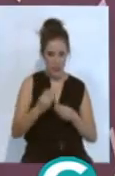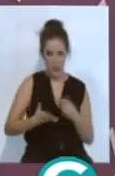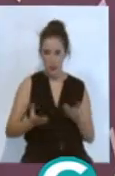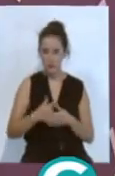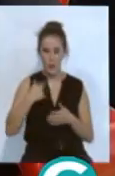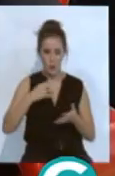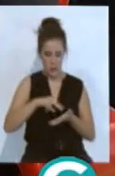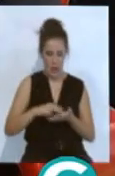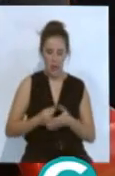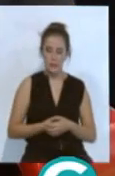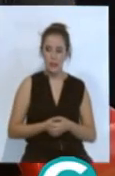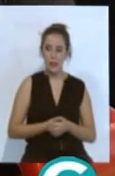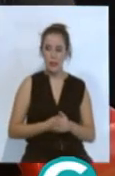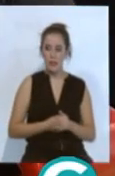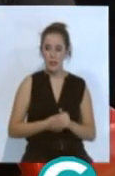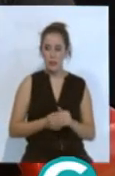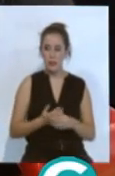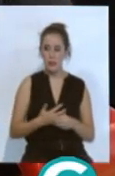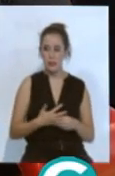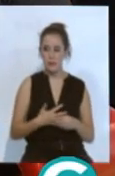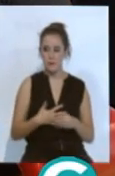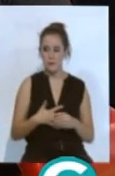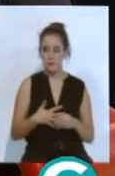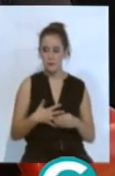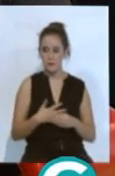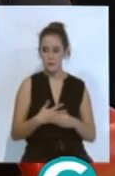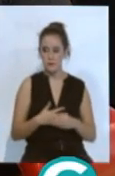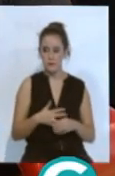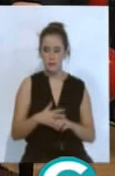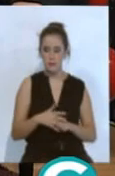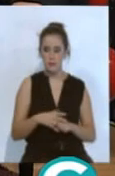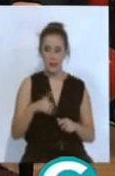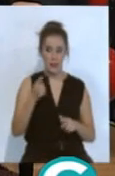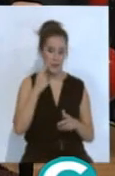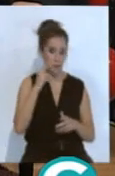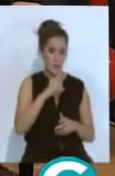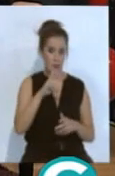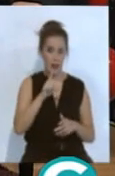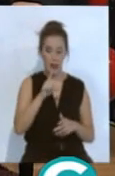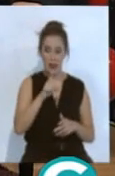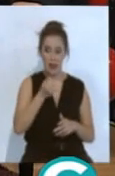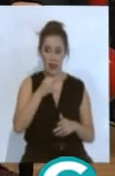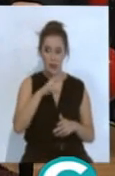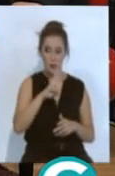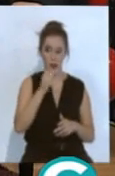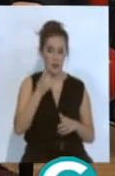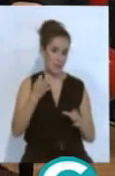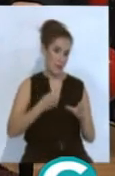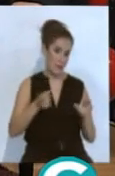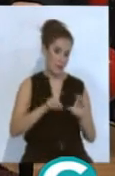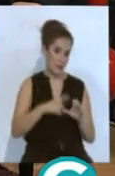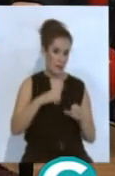estar. Desde luego que sí, lo estábamos viendo ahí atendiendo a Laura, que el esfuerzo de este año también de participar